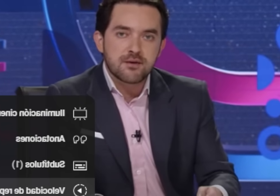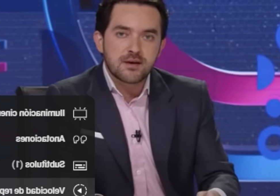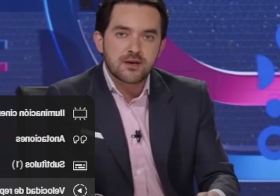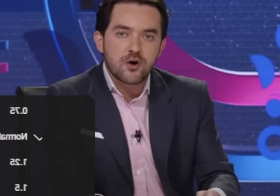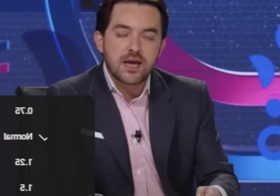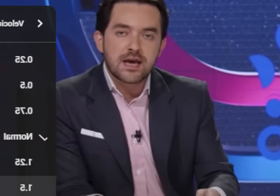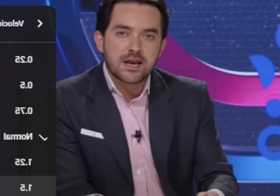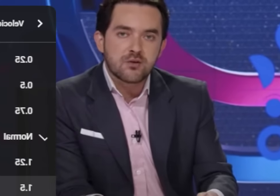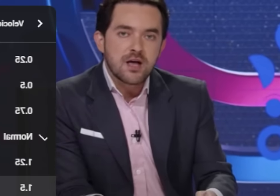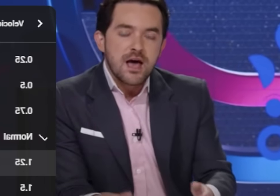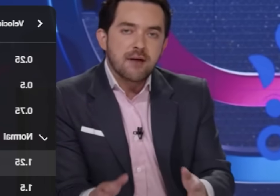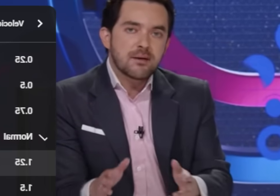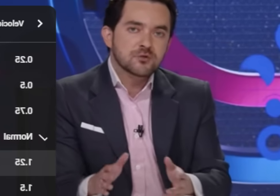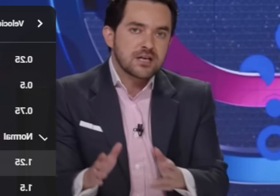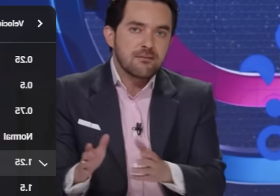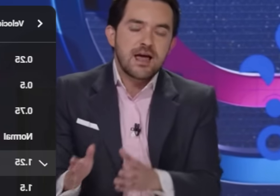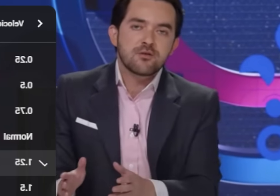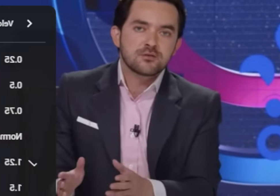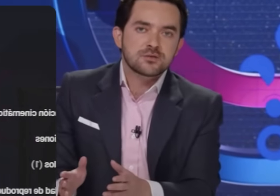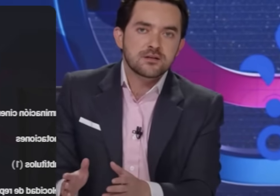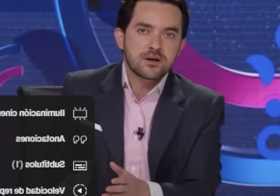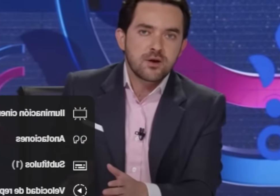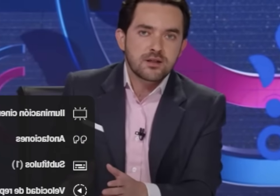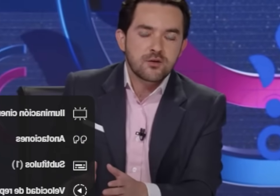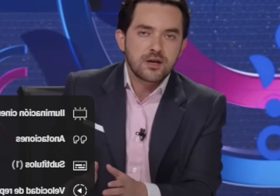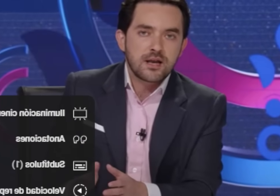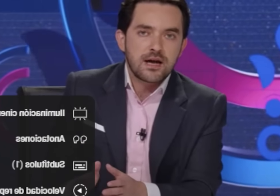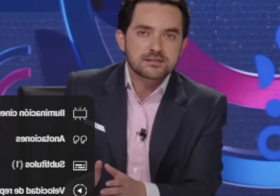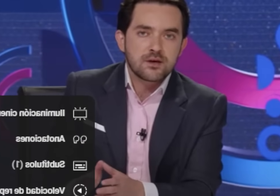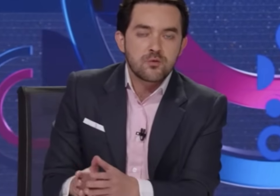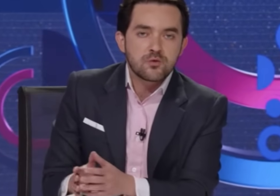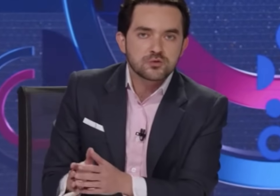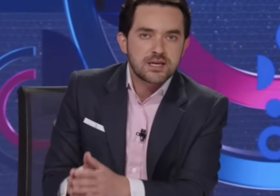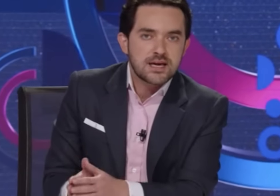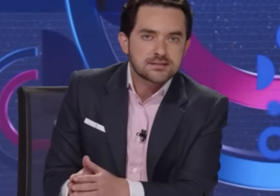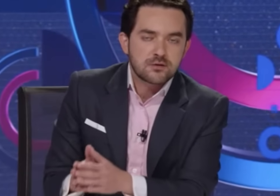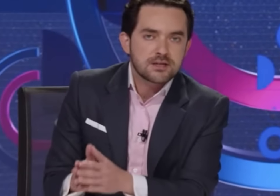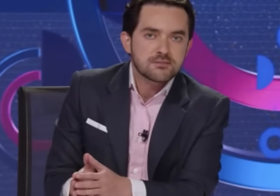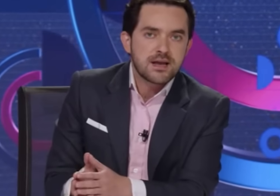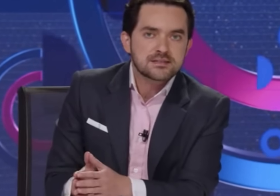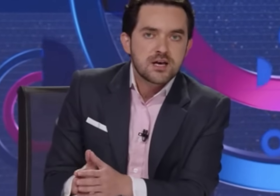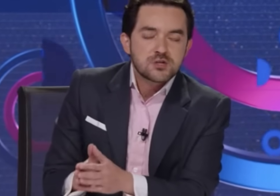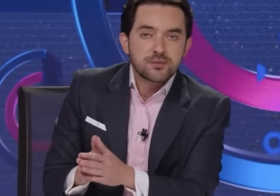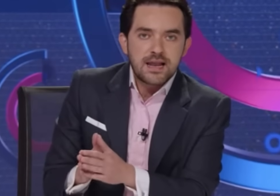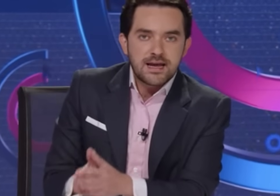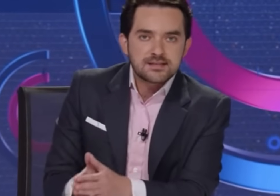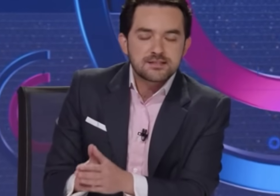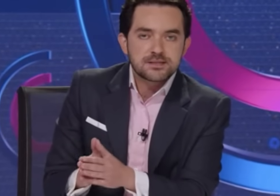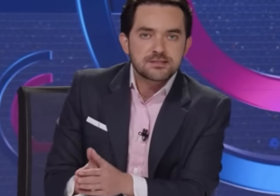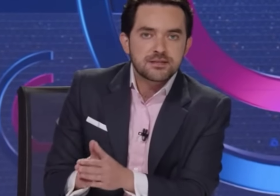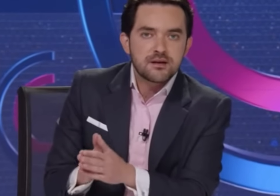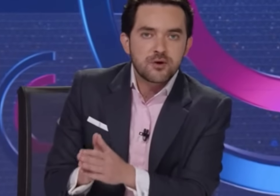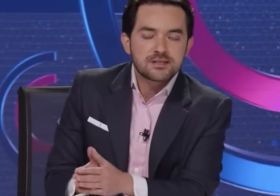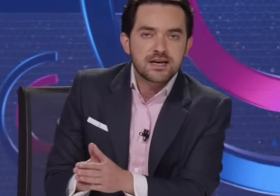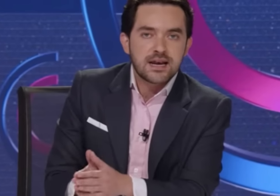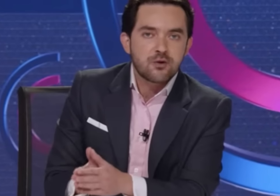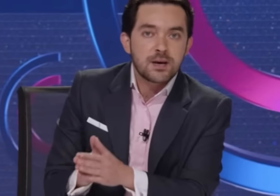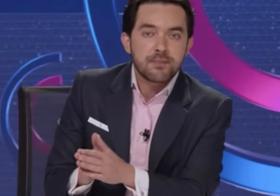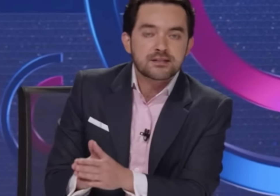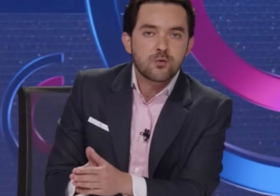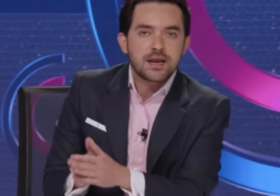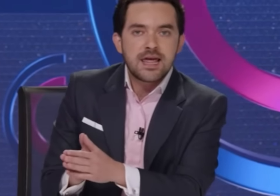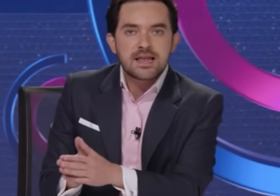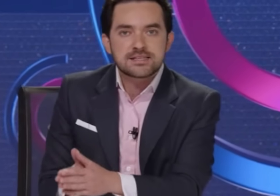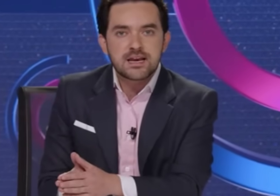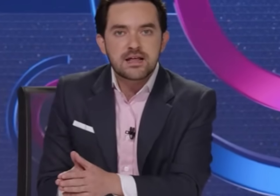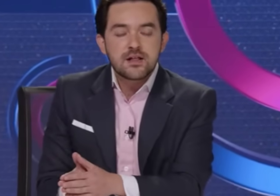Víctimas Minerva Bello en Guerrero. Habíamos hablado, ustedes se acuerdan, con él hace unos días, hace algunas semanas, sobre la crisis precisamente de violencia en Guerrero,